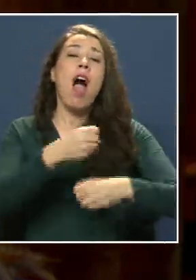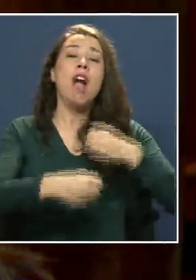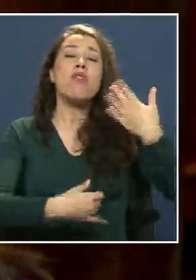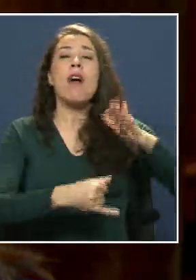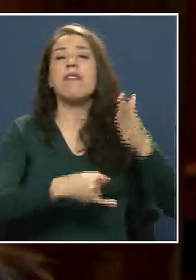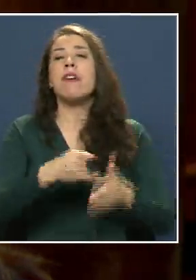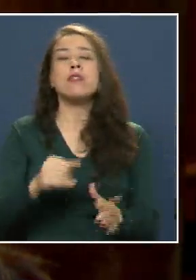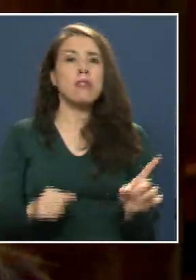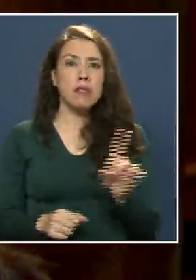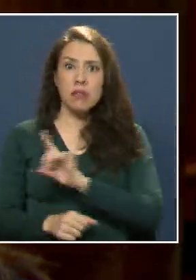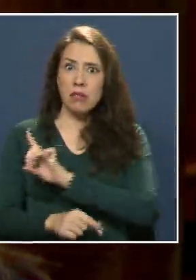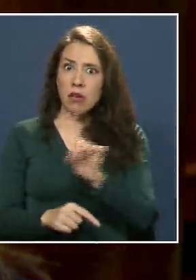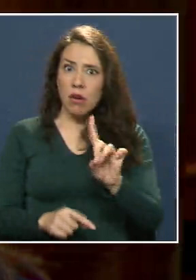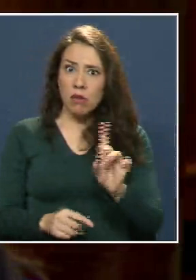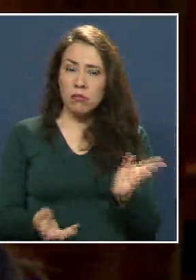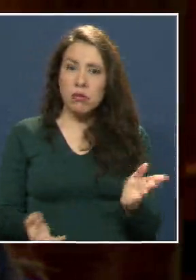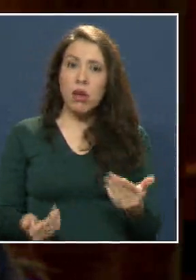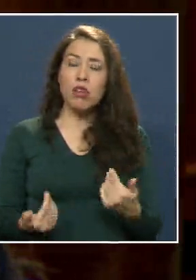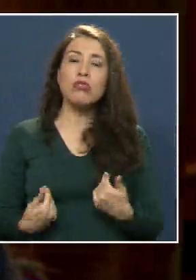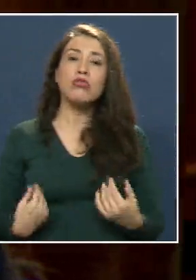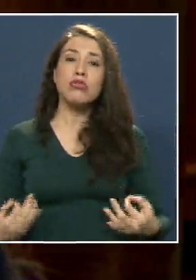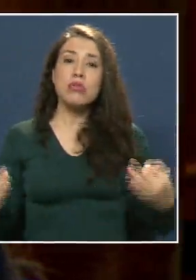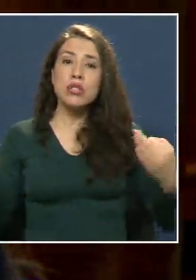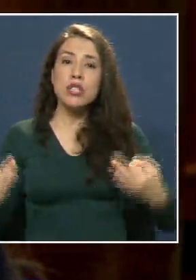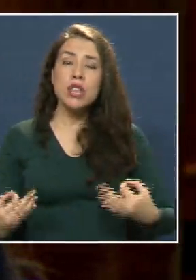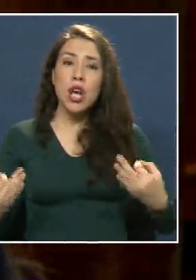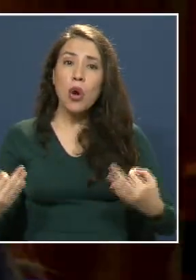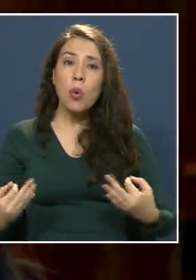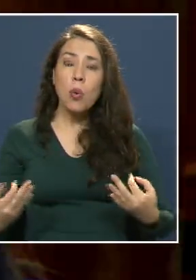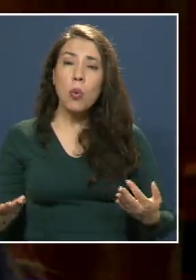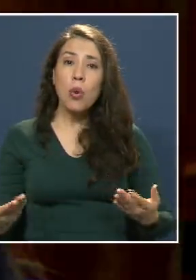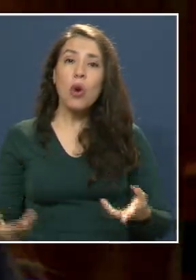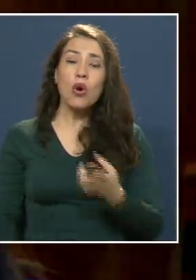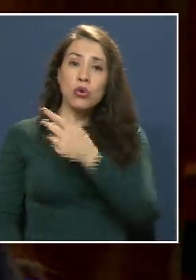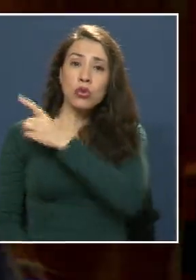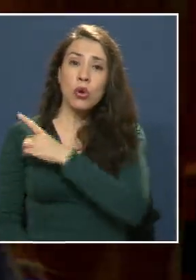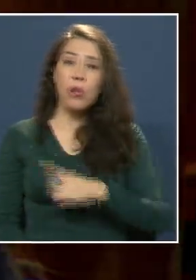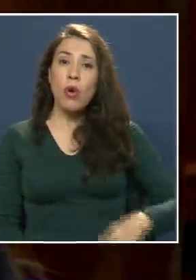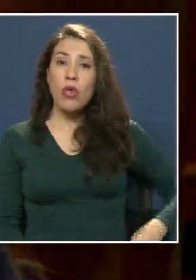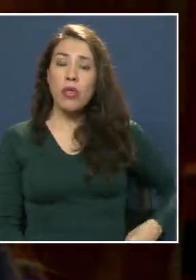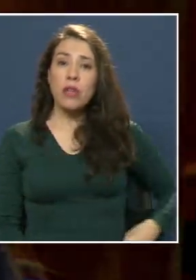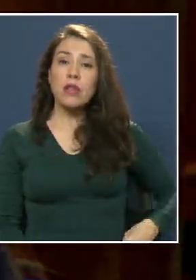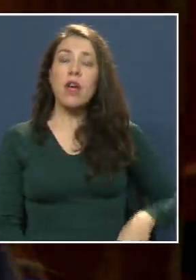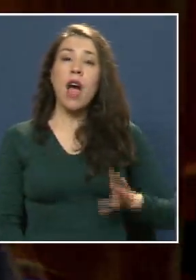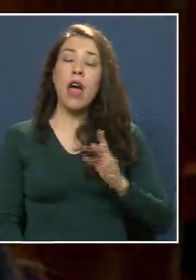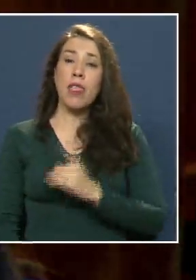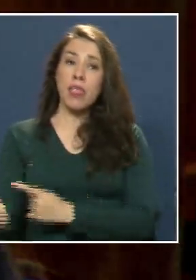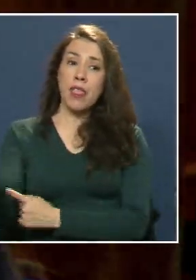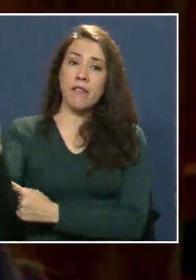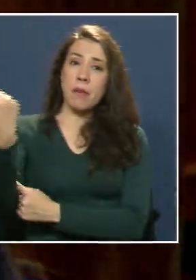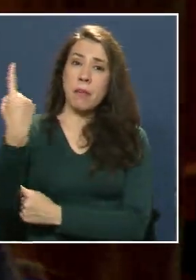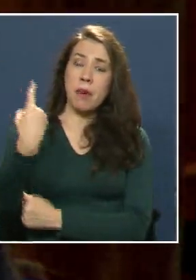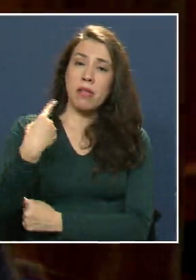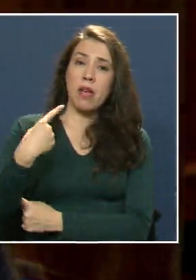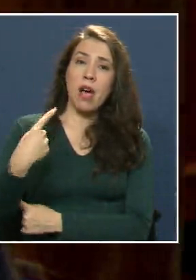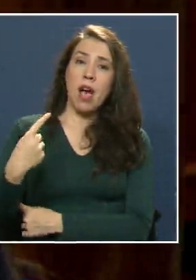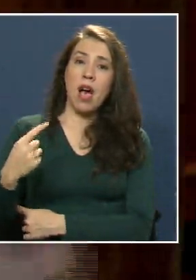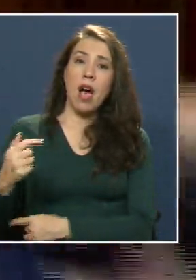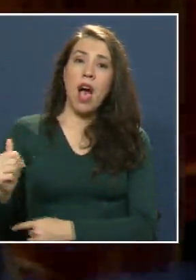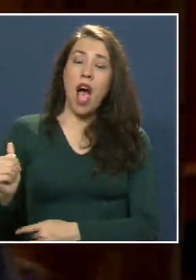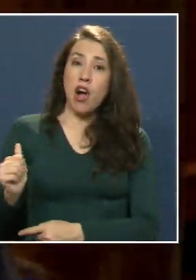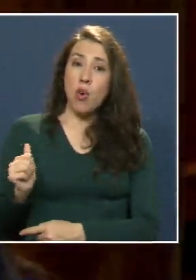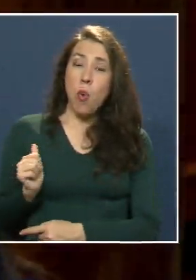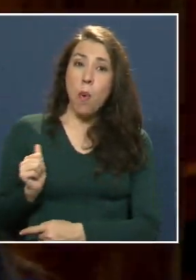bien, también soy un convencido que como parlamentarios tenemos el mandato de apegar nuestro actuar